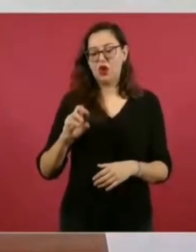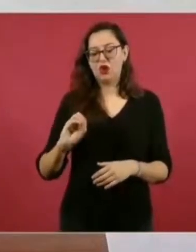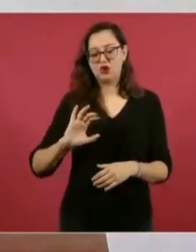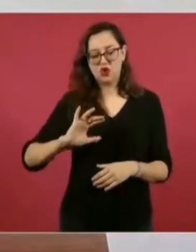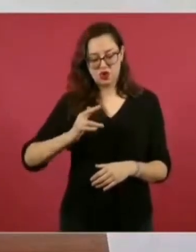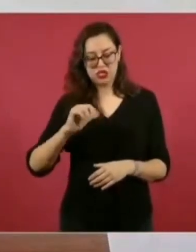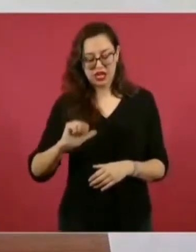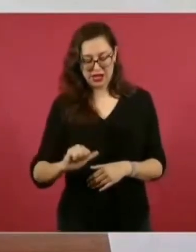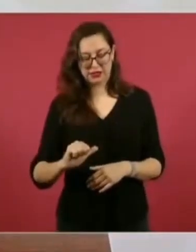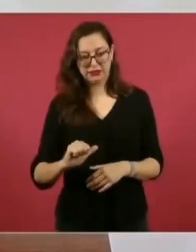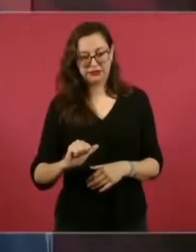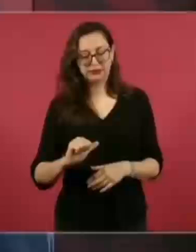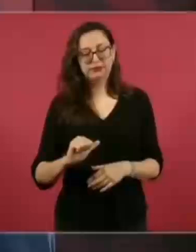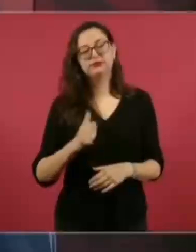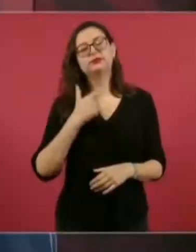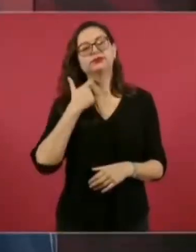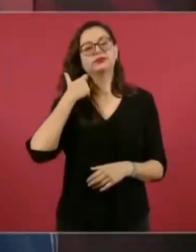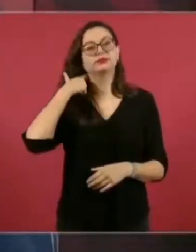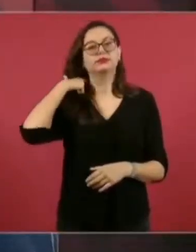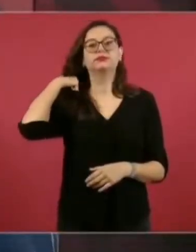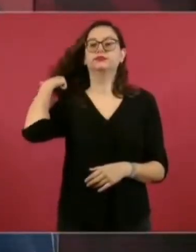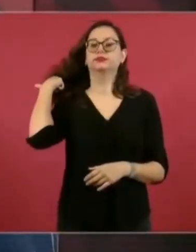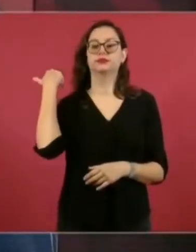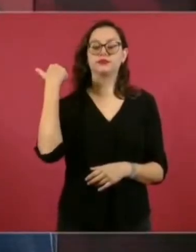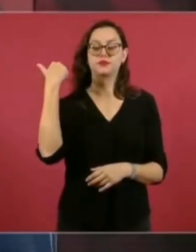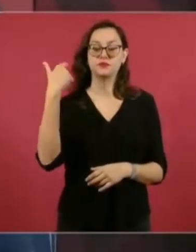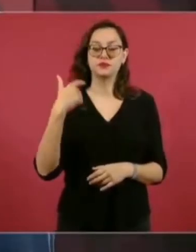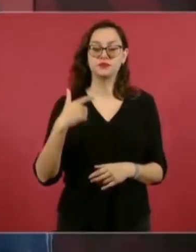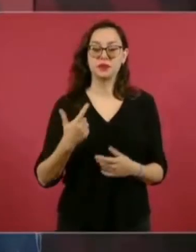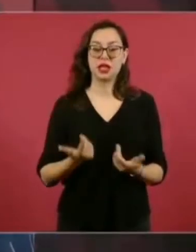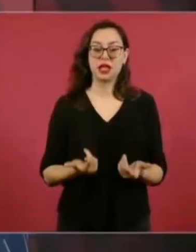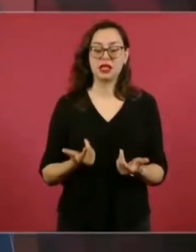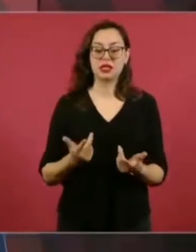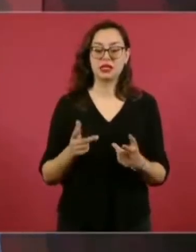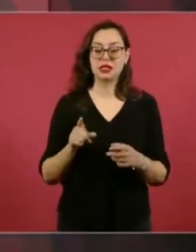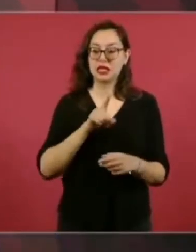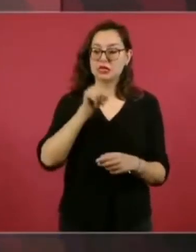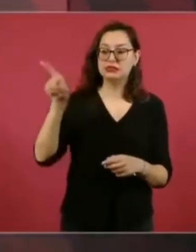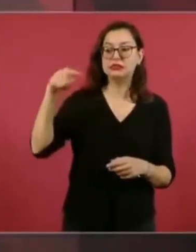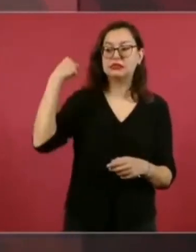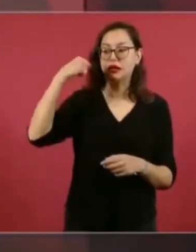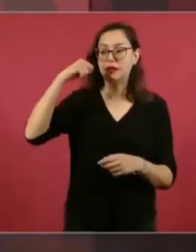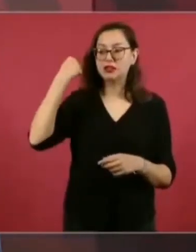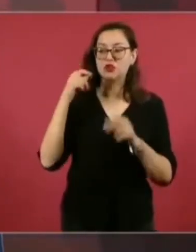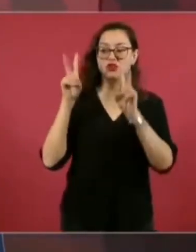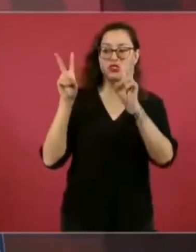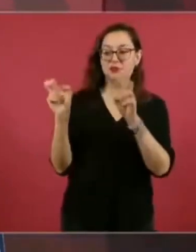cuando los movimientos del petróleo en Tabasco.